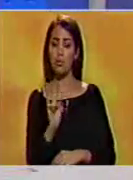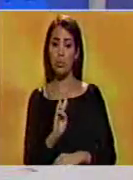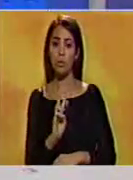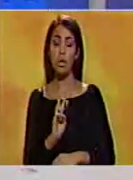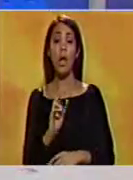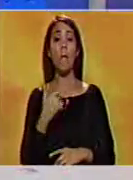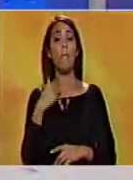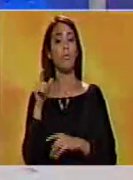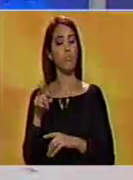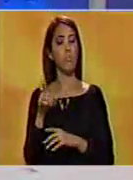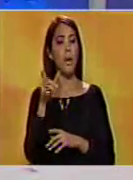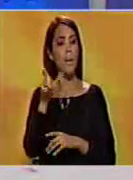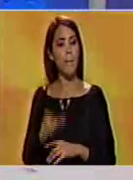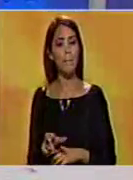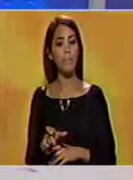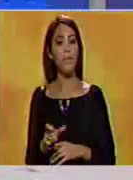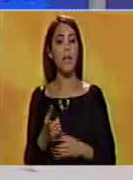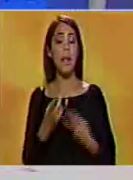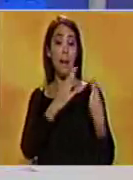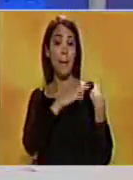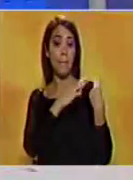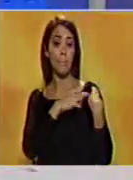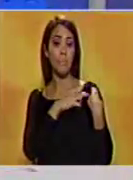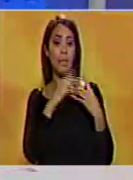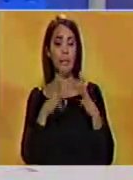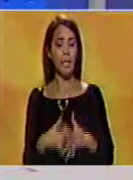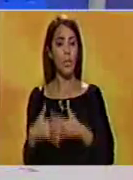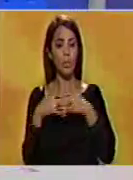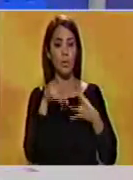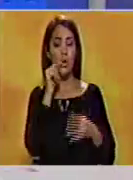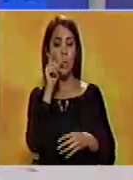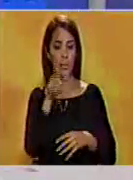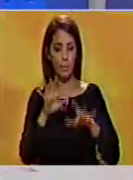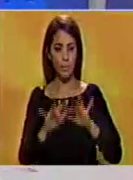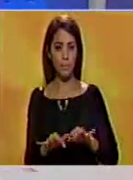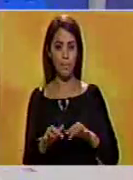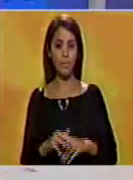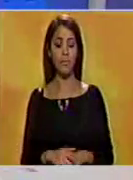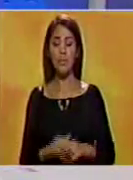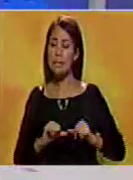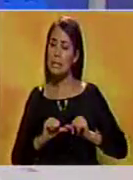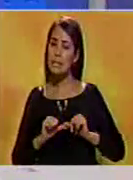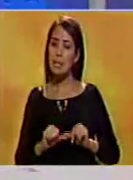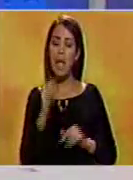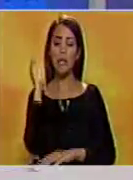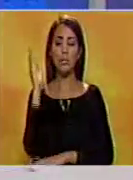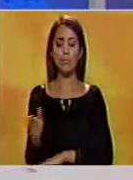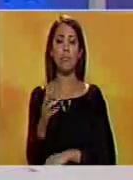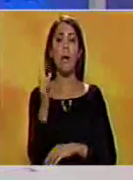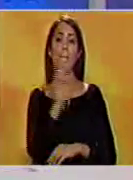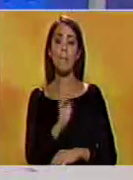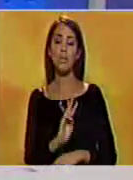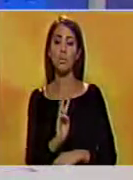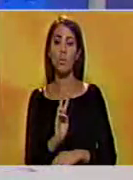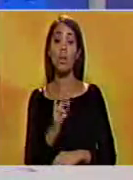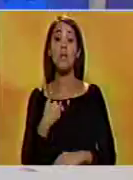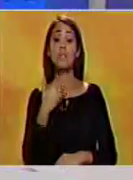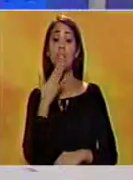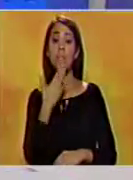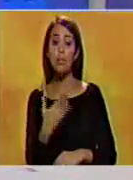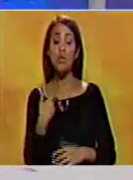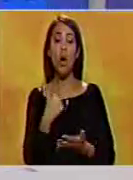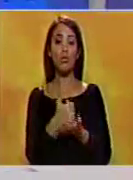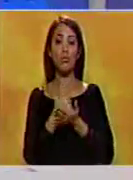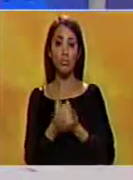parte del encargado de negocios de eeuu tom robinson quien aseguró que continuará en las sanciones contra venezuela y ofreció ayuda